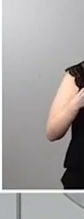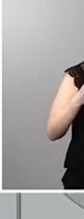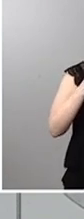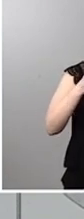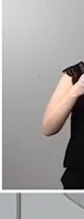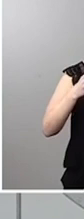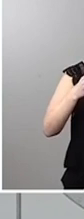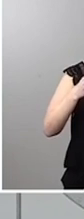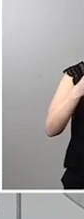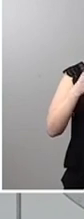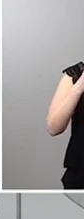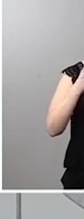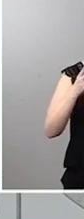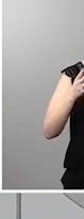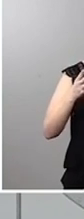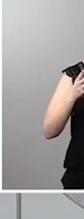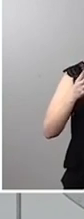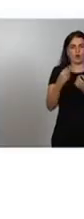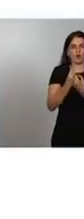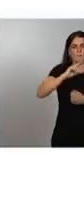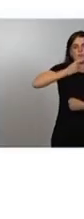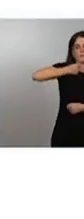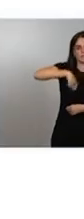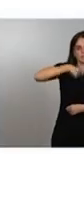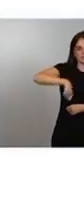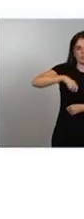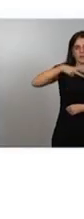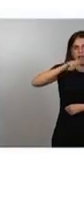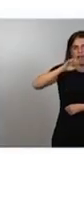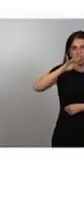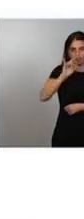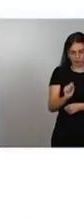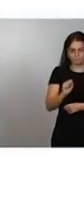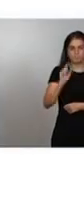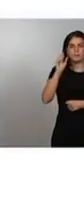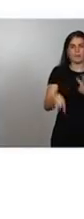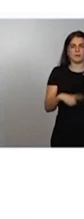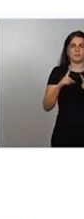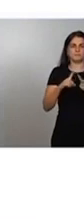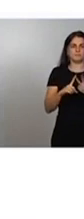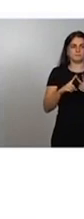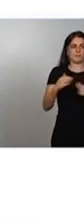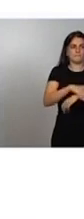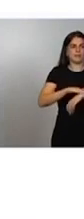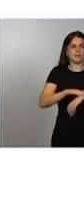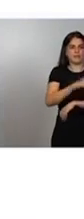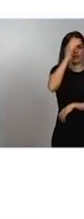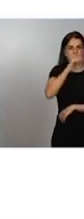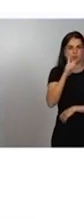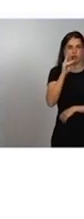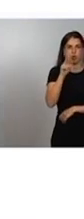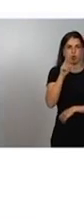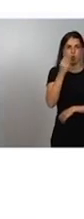aplica entre Estados en las relaciones internacionales. Nos quedaríamos, por tanto, con la bandera en algunos edificios, pero con